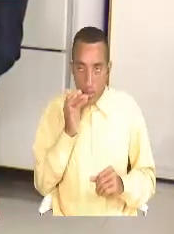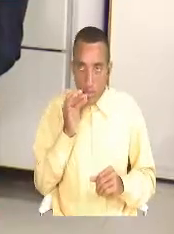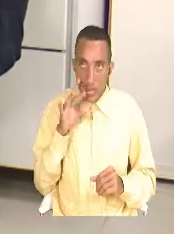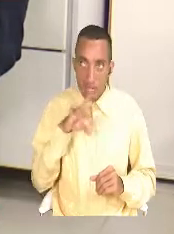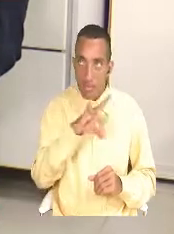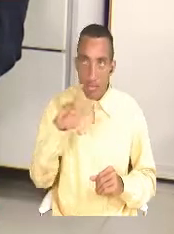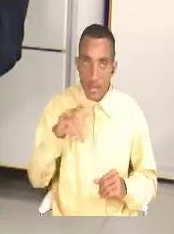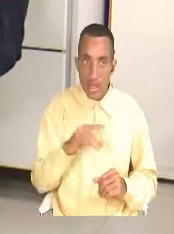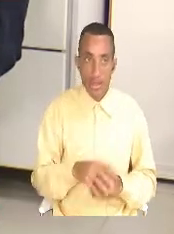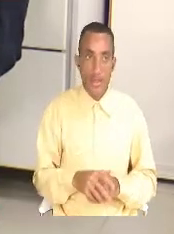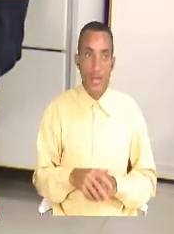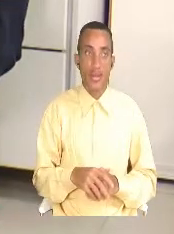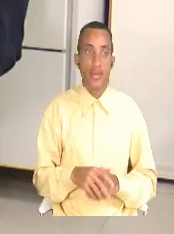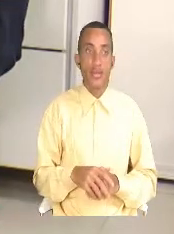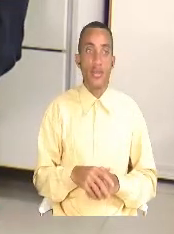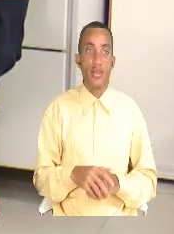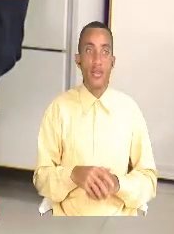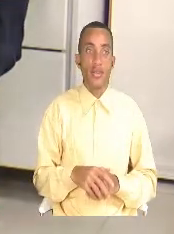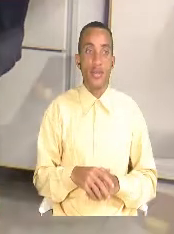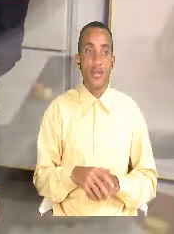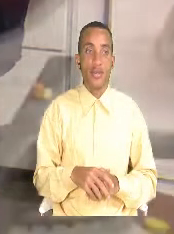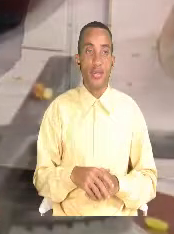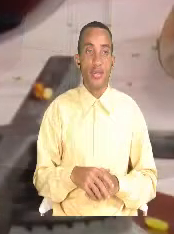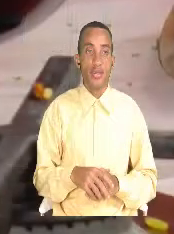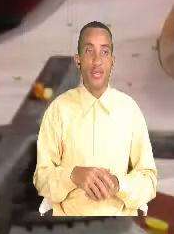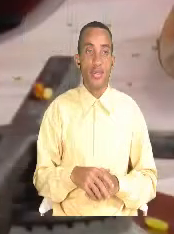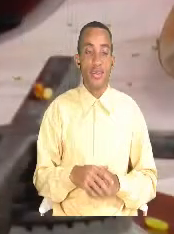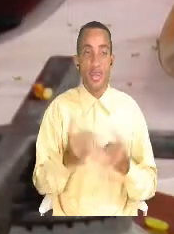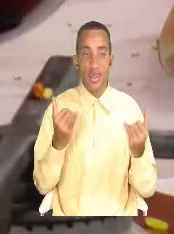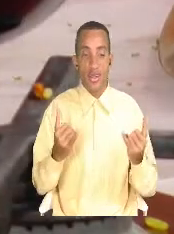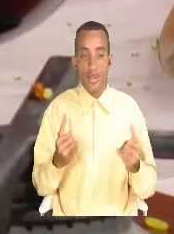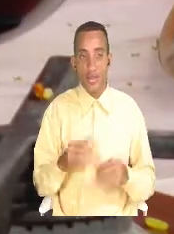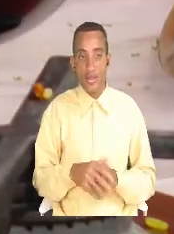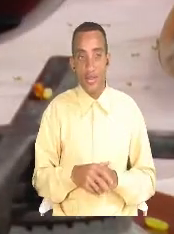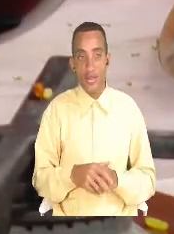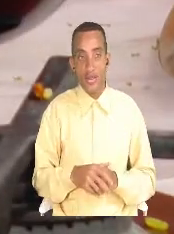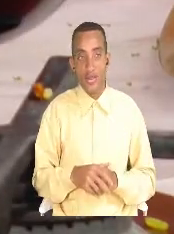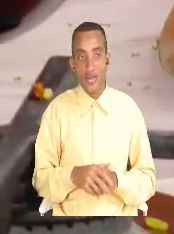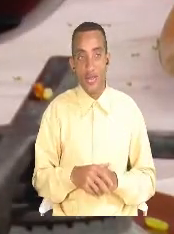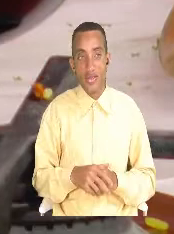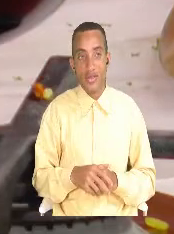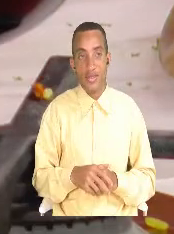A ver, voy a hacer el primero. Ya ustedes lo prueban ahorita.